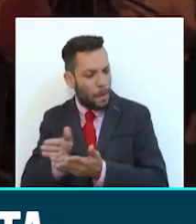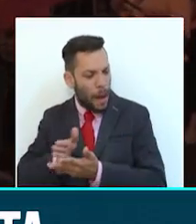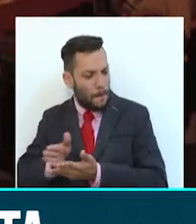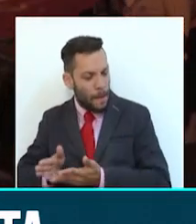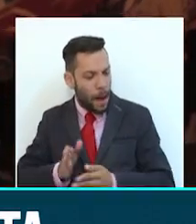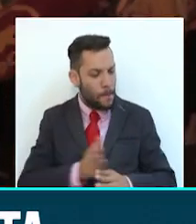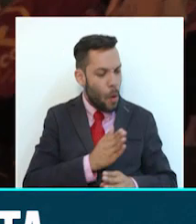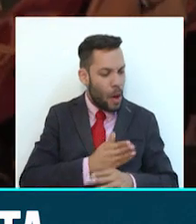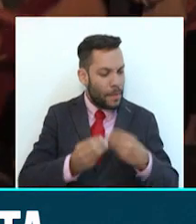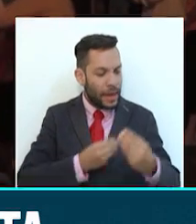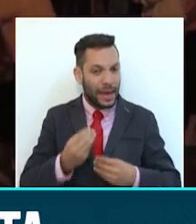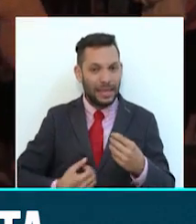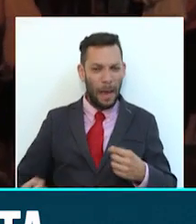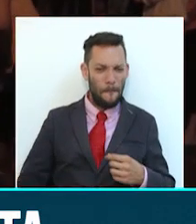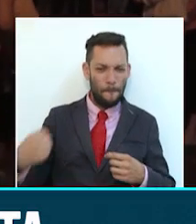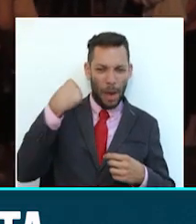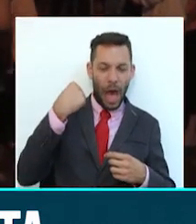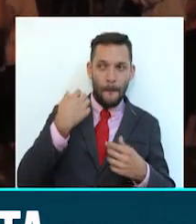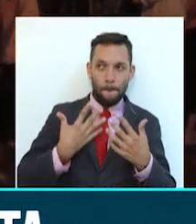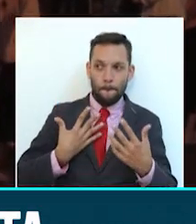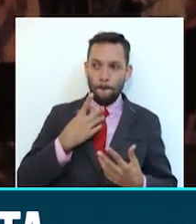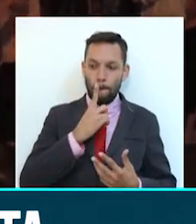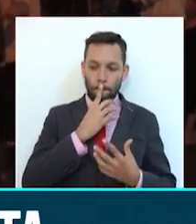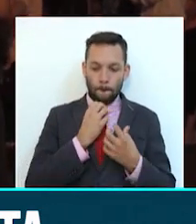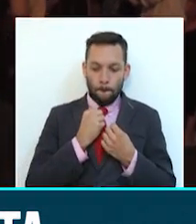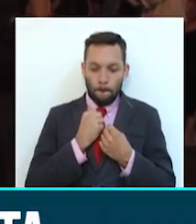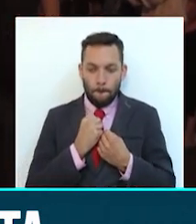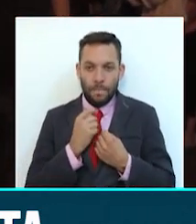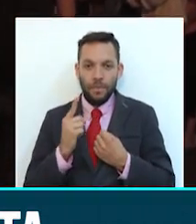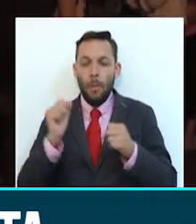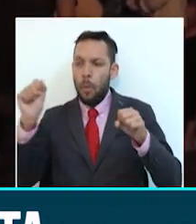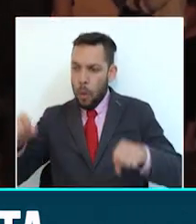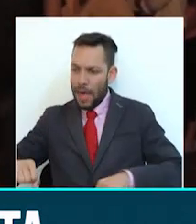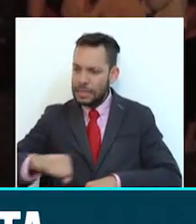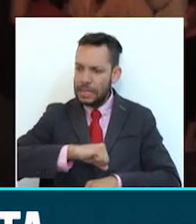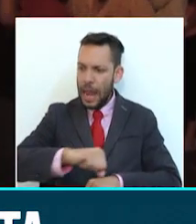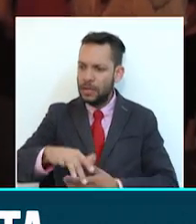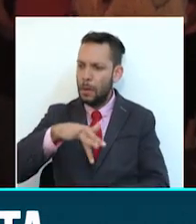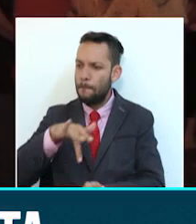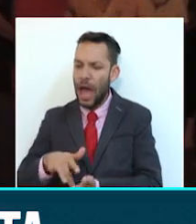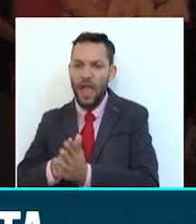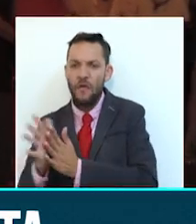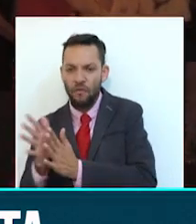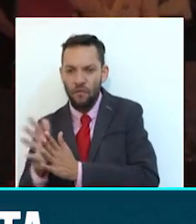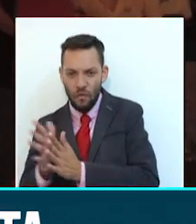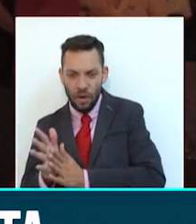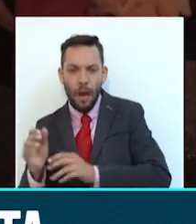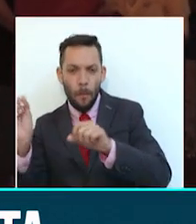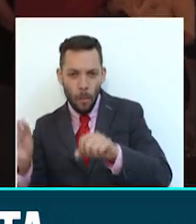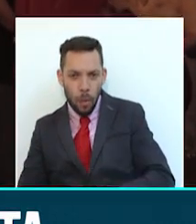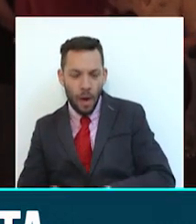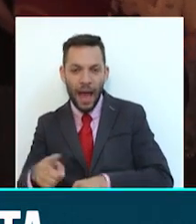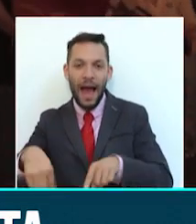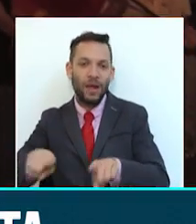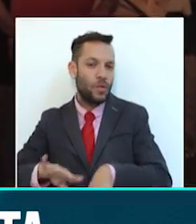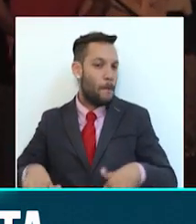veces las mujeres en el mismo hogar de la persona, del maltratador, de la persona que perpetra el maltrato. Y esto justamente ha